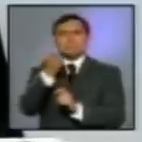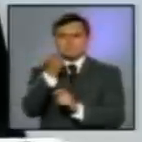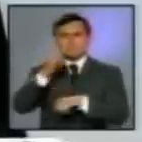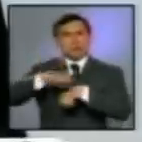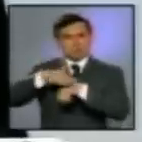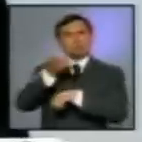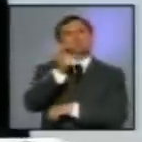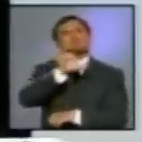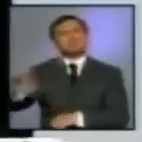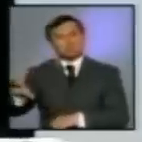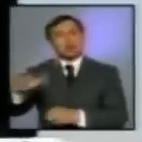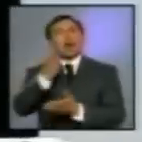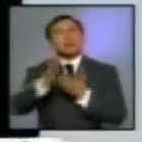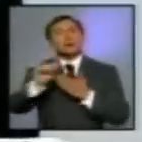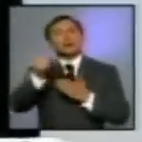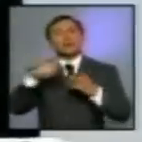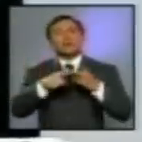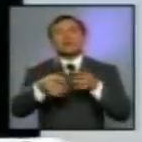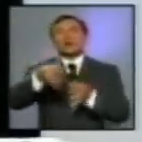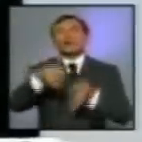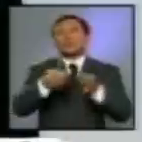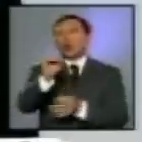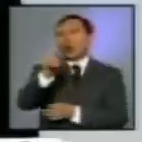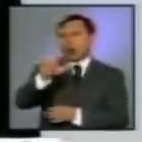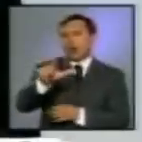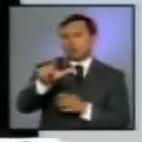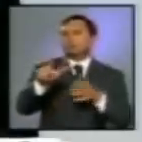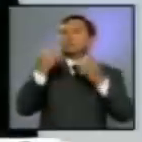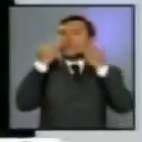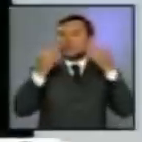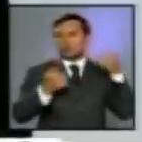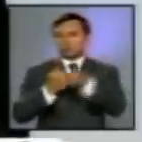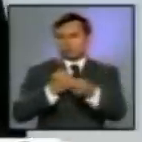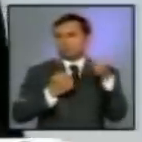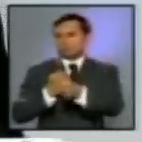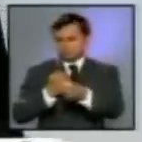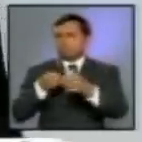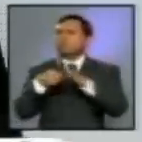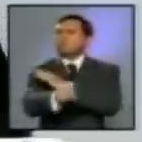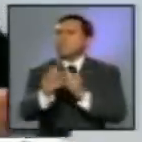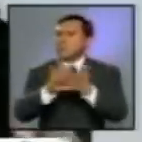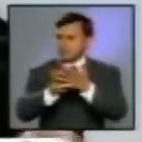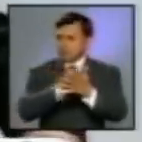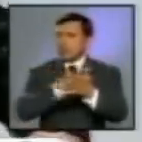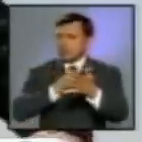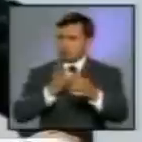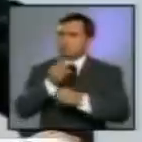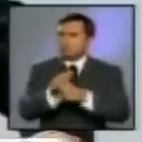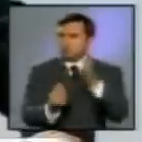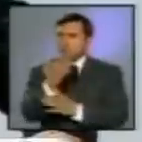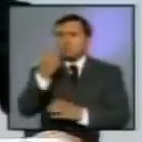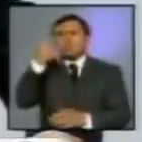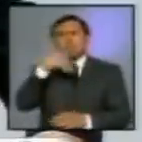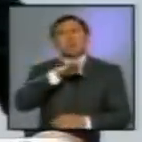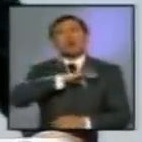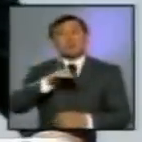el implantar los juicios orales penales que nos permita que este Poder Judicial realmente cumpla con la